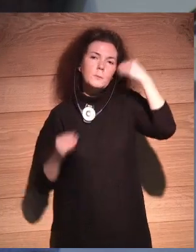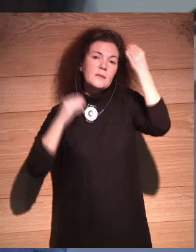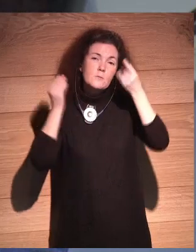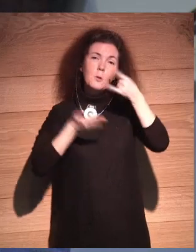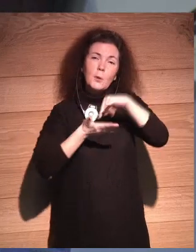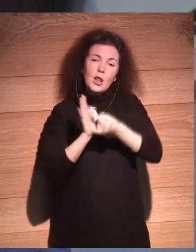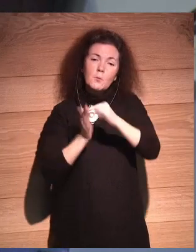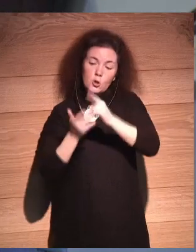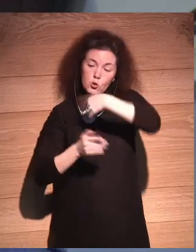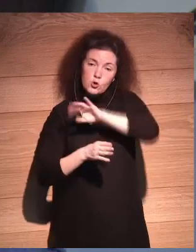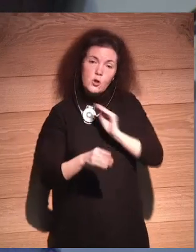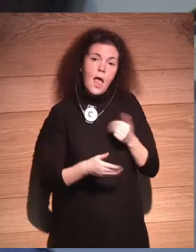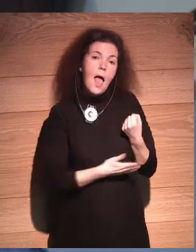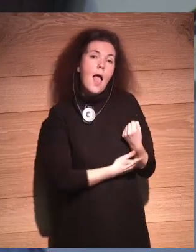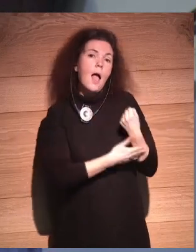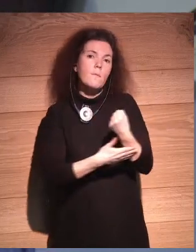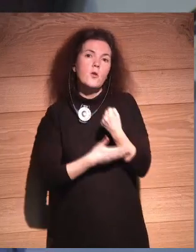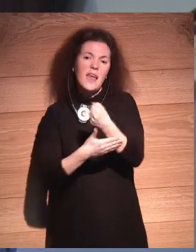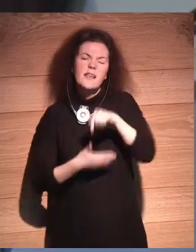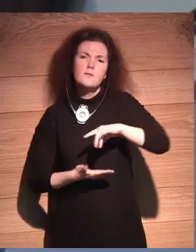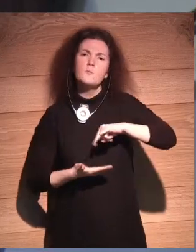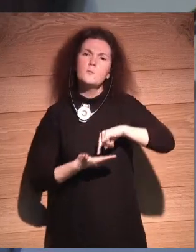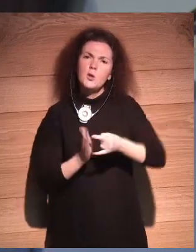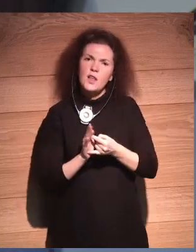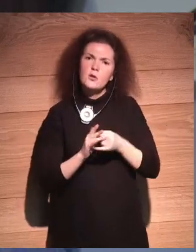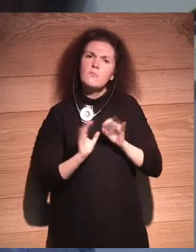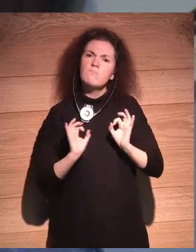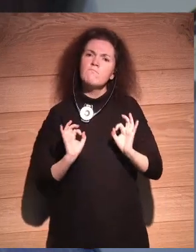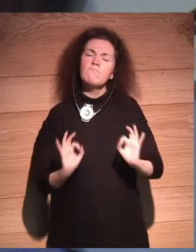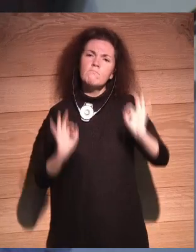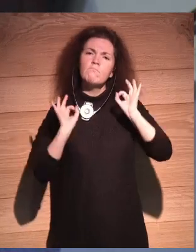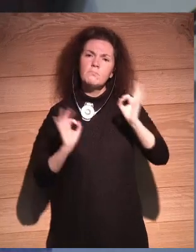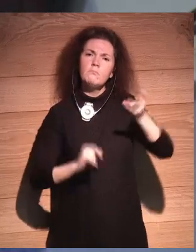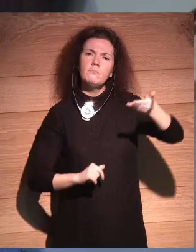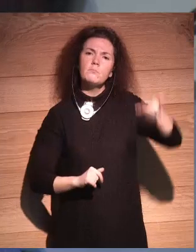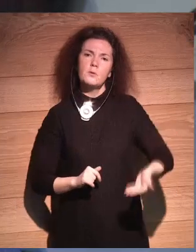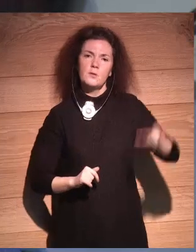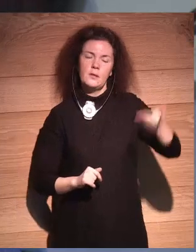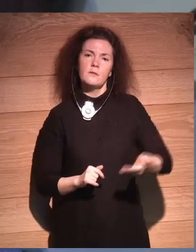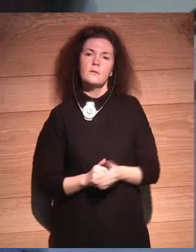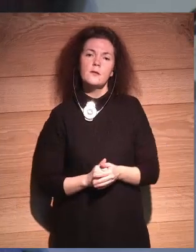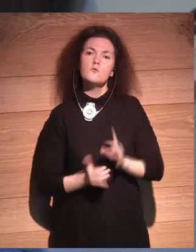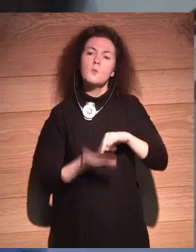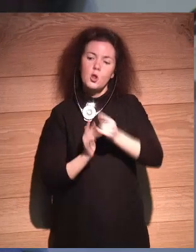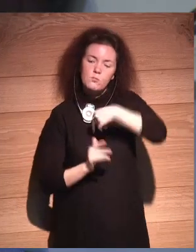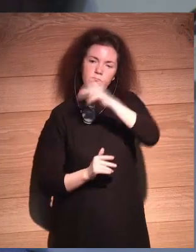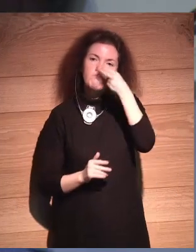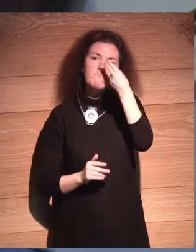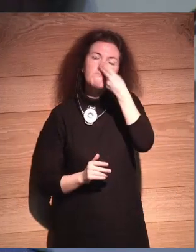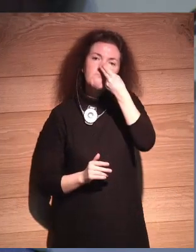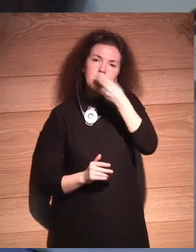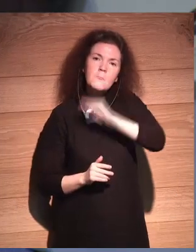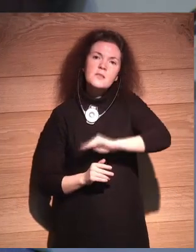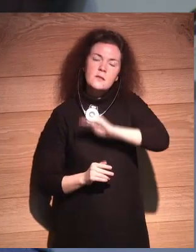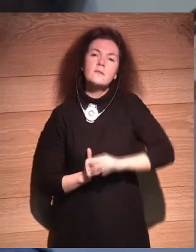los proyectos que nosotros apoyamos es un proyecto especialmente relevante. Es un proyecto que nos interesa mucho.